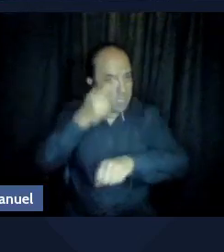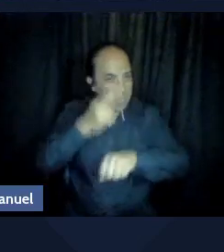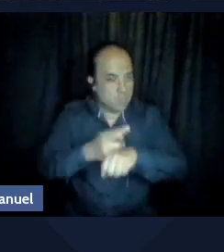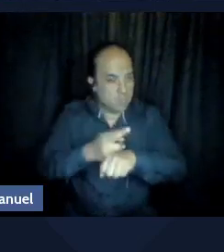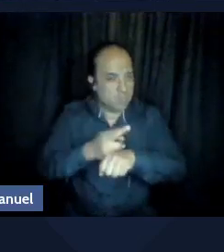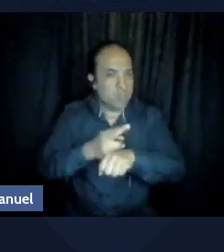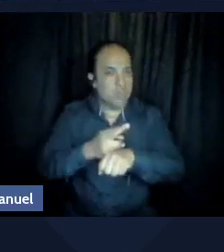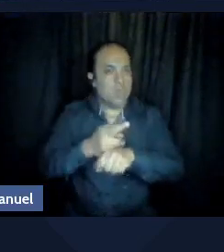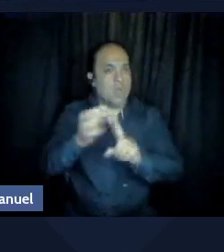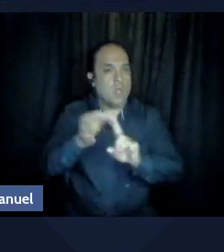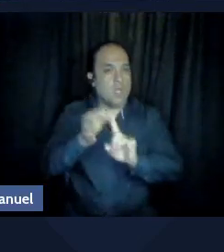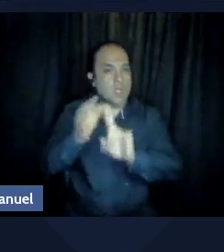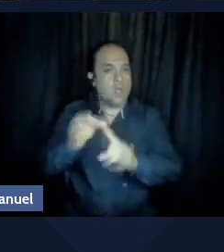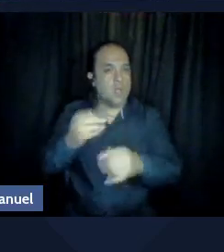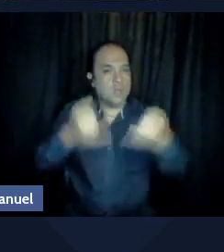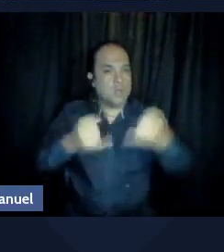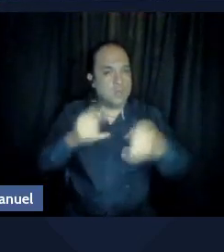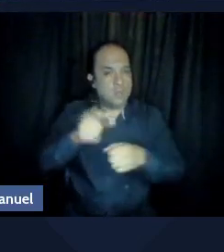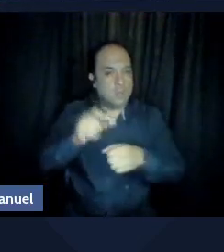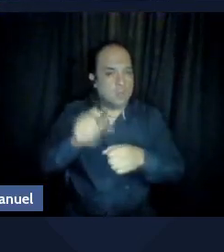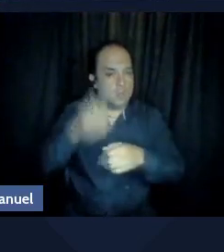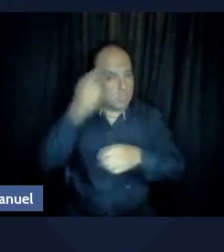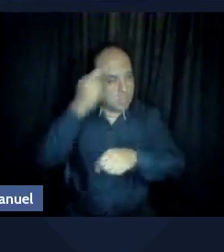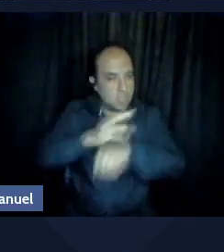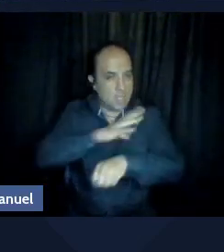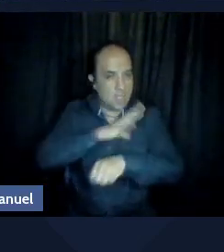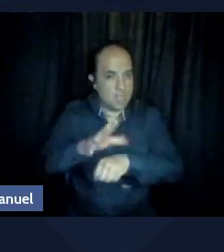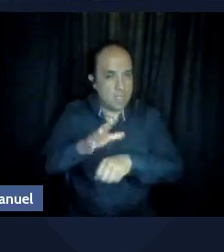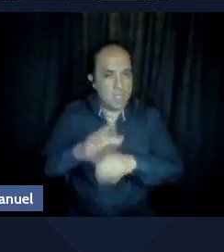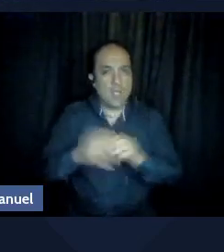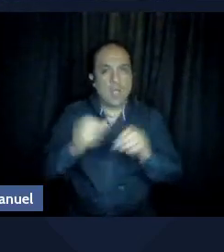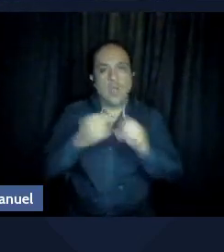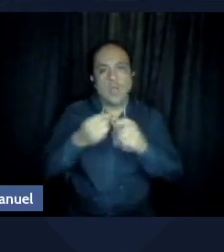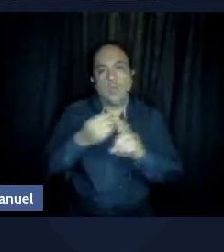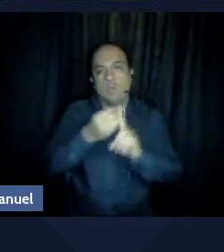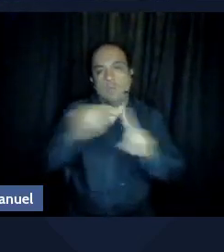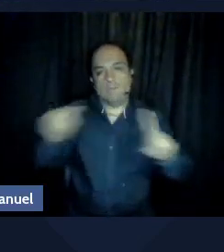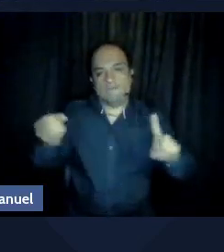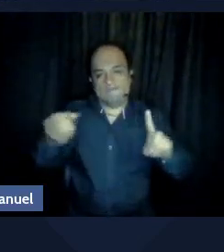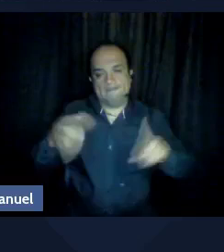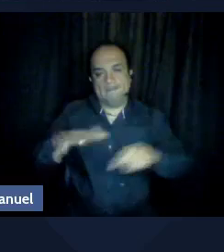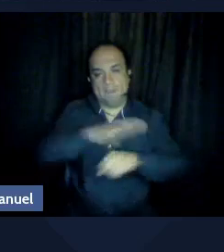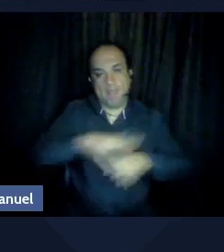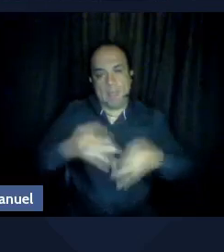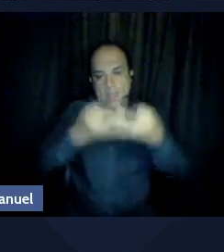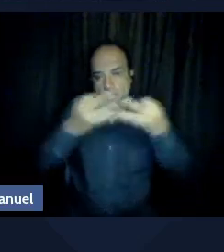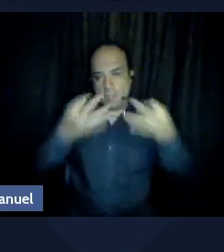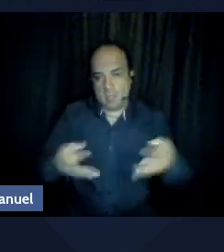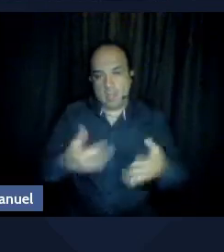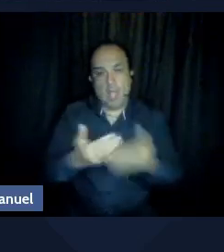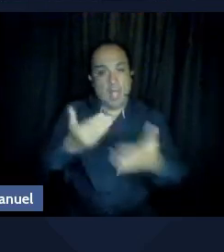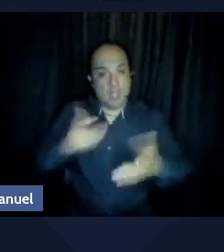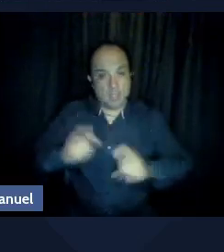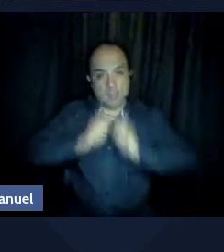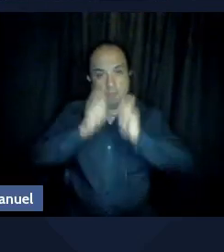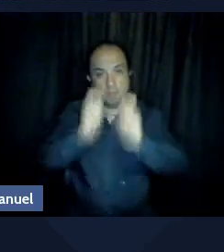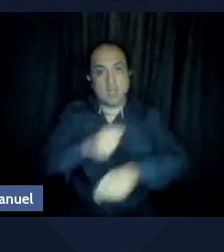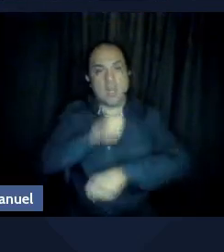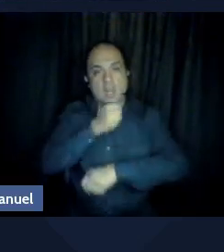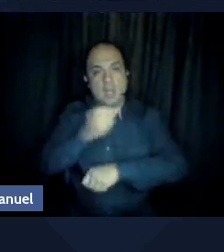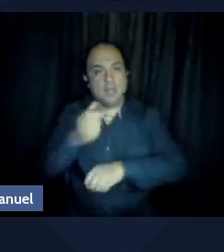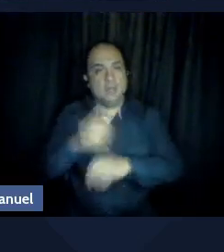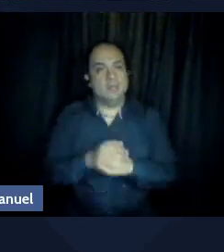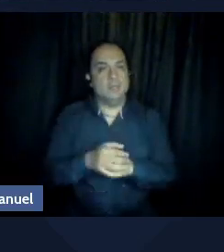Regulación Judicial en la Dirección General de Regularización Territorial. Y maestra, bueno, pues antes de ceder el uso de la voz, me voy a